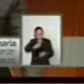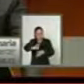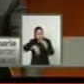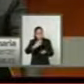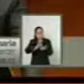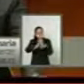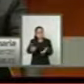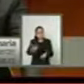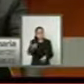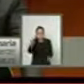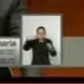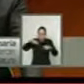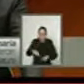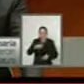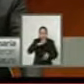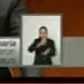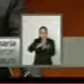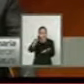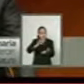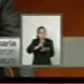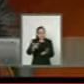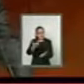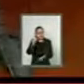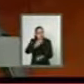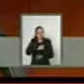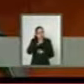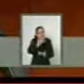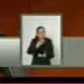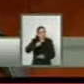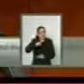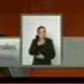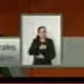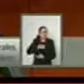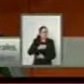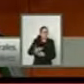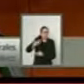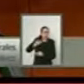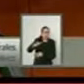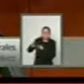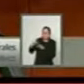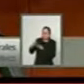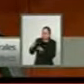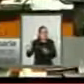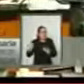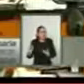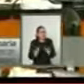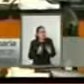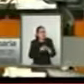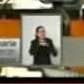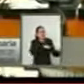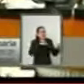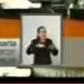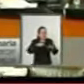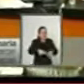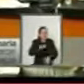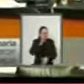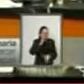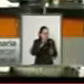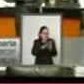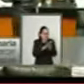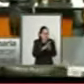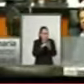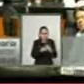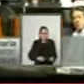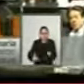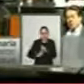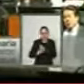e insisten que sea el Pleno el que tome la decisión en ese sentido, y están pidiendo una sesión abierta, pública, que no sea un